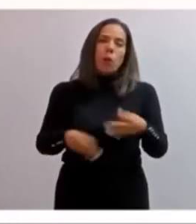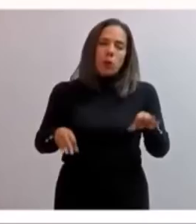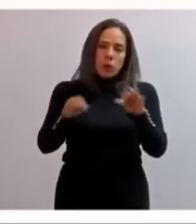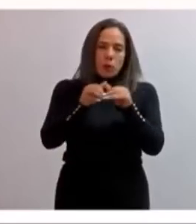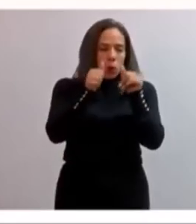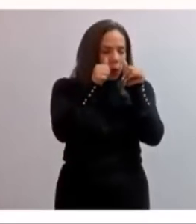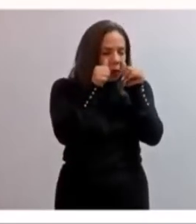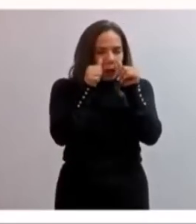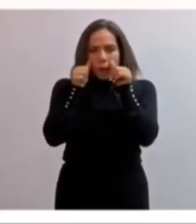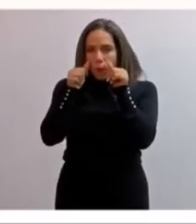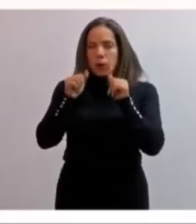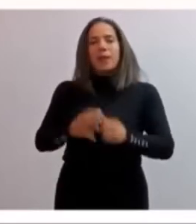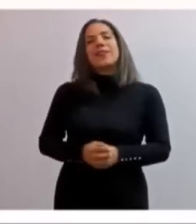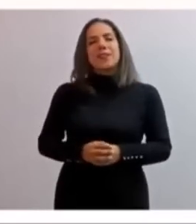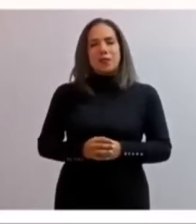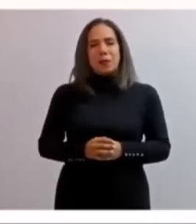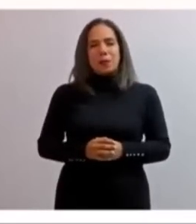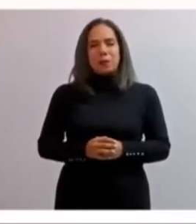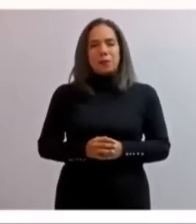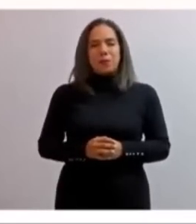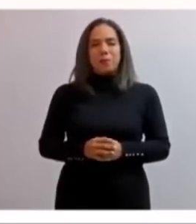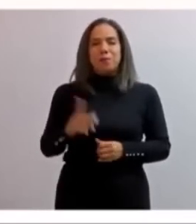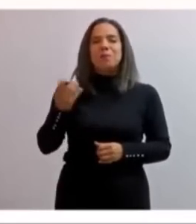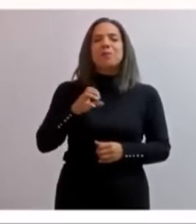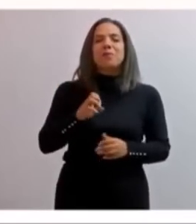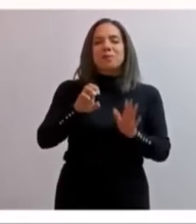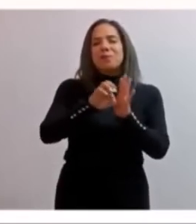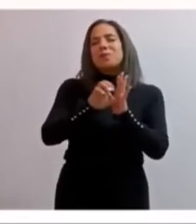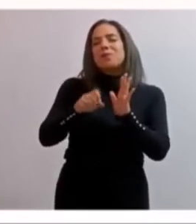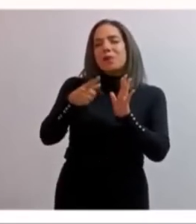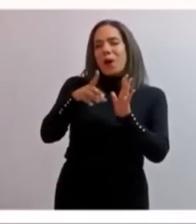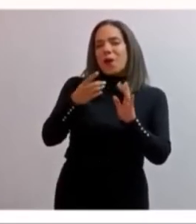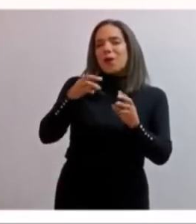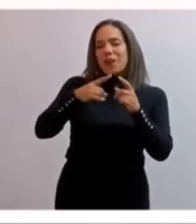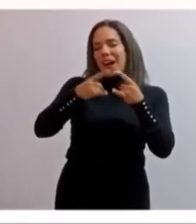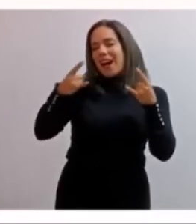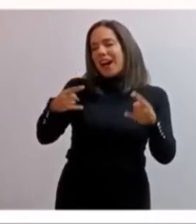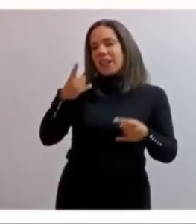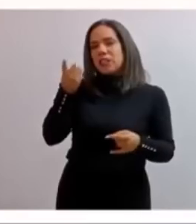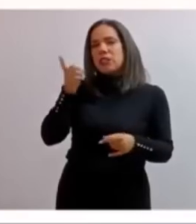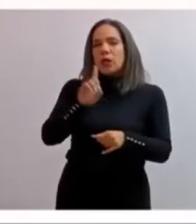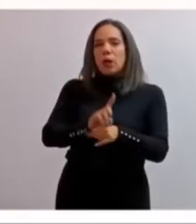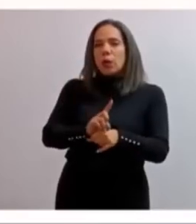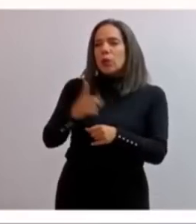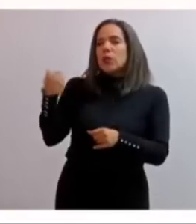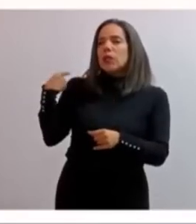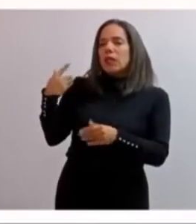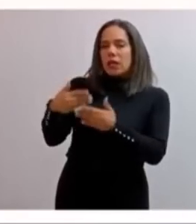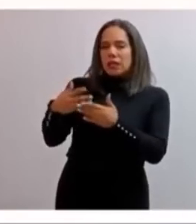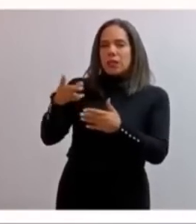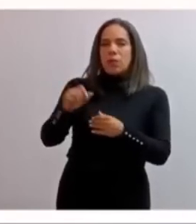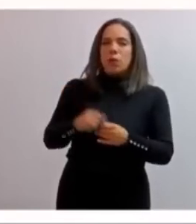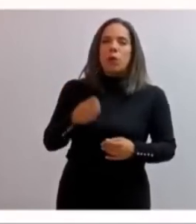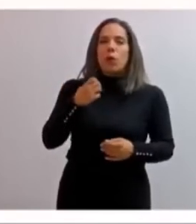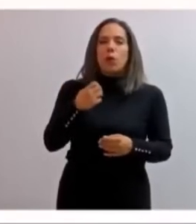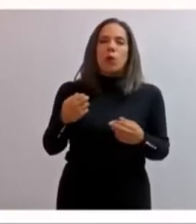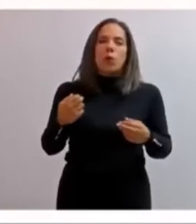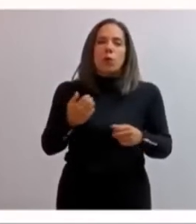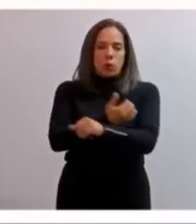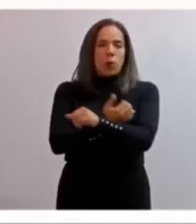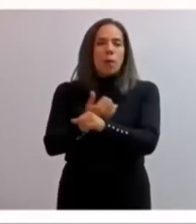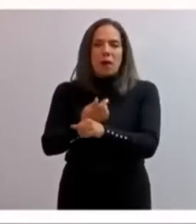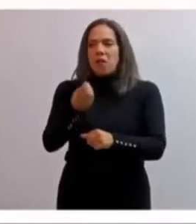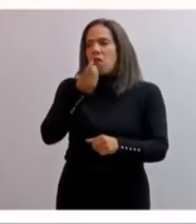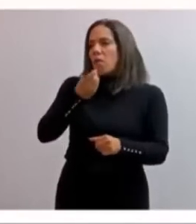cuenta. El otro día algún colega me decía, pero es que aquí no tenemos una vida comunitaria como existen en